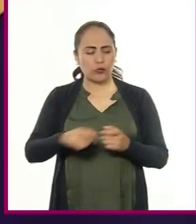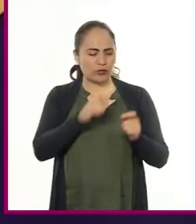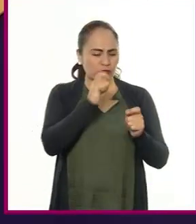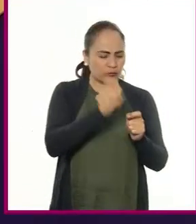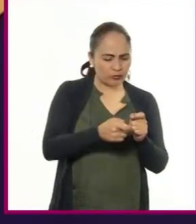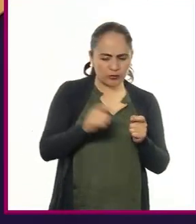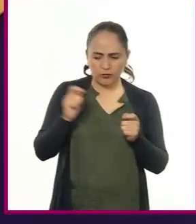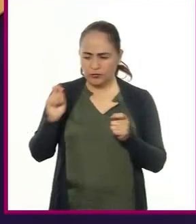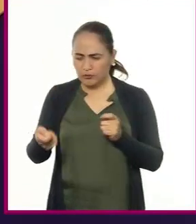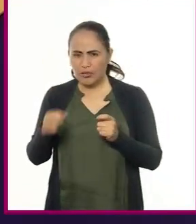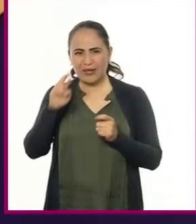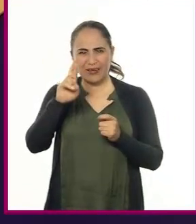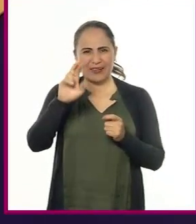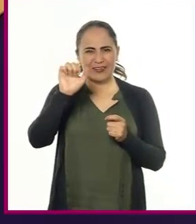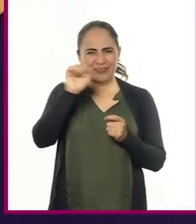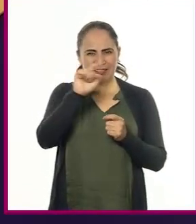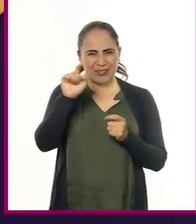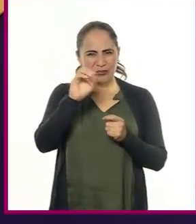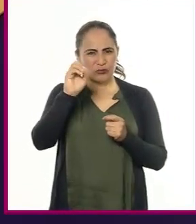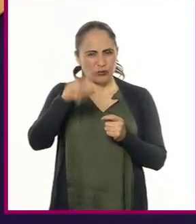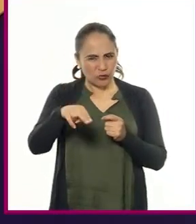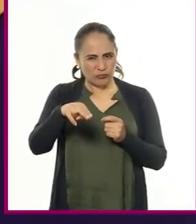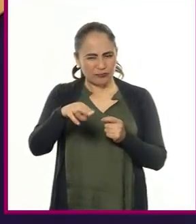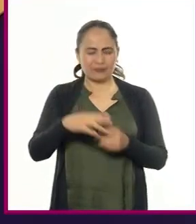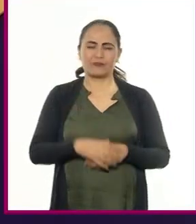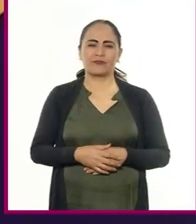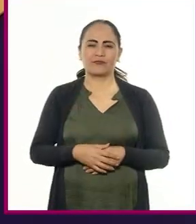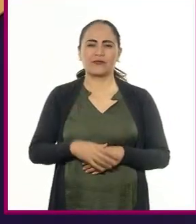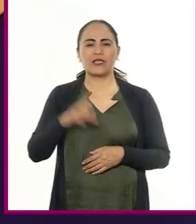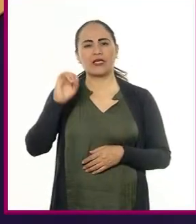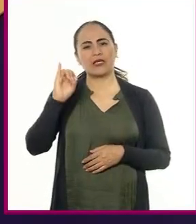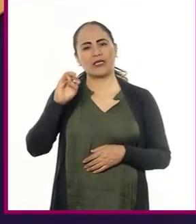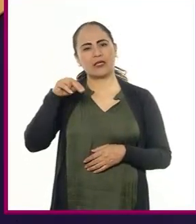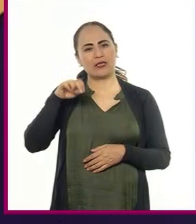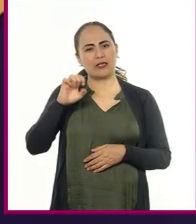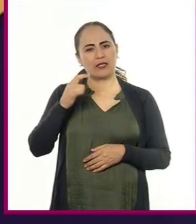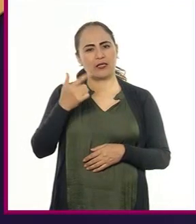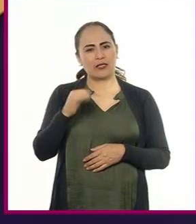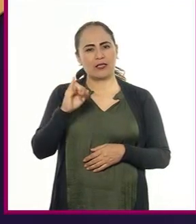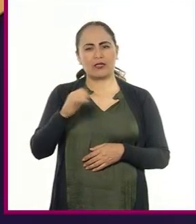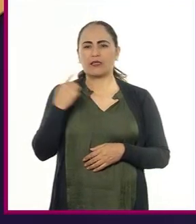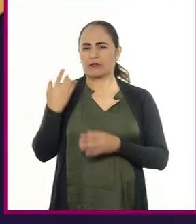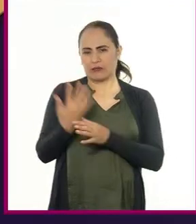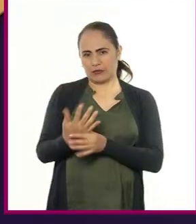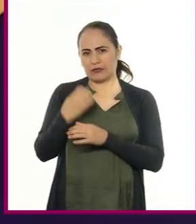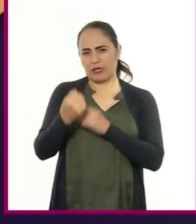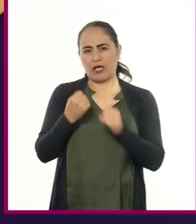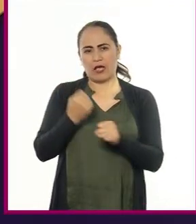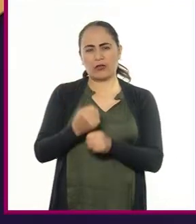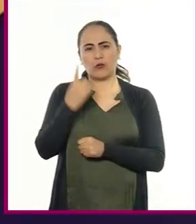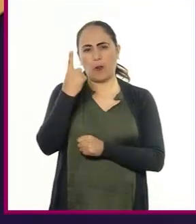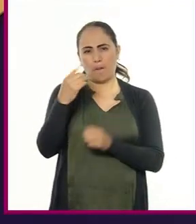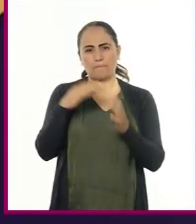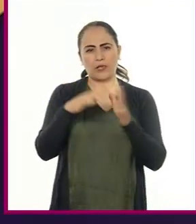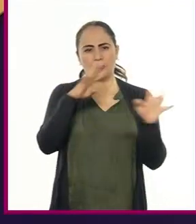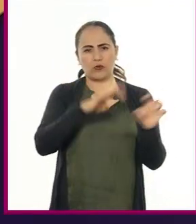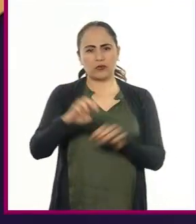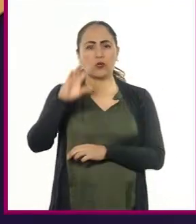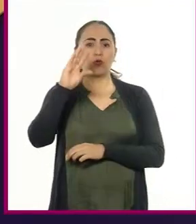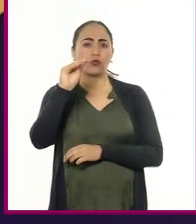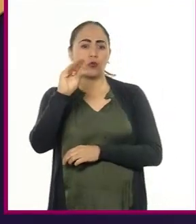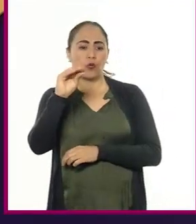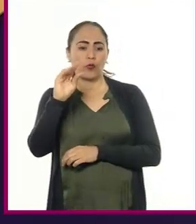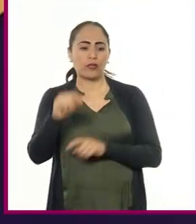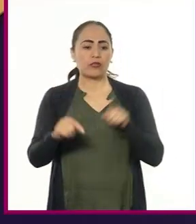la razón correspondiente. Los datos del INEGI indican que en el año 1990 se